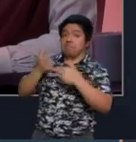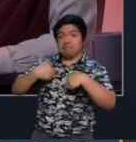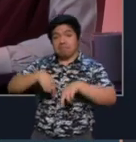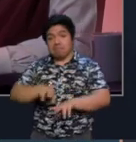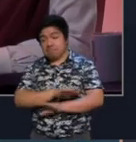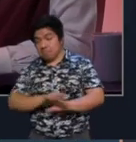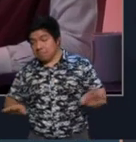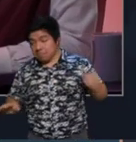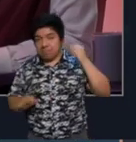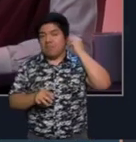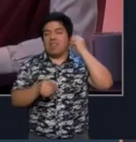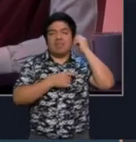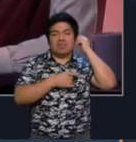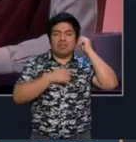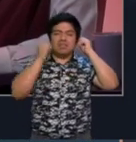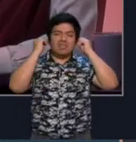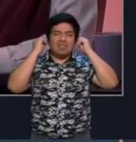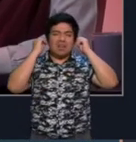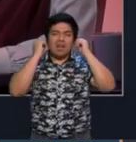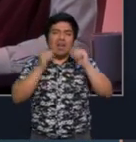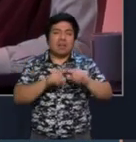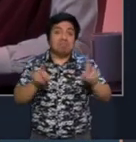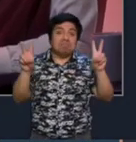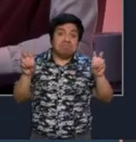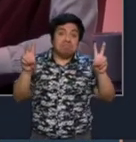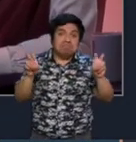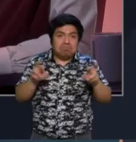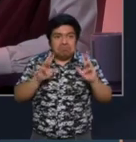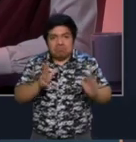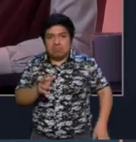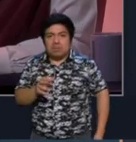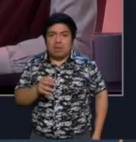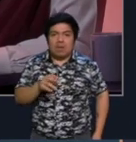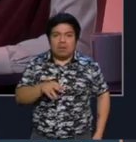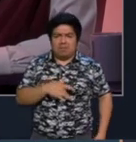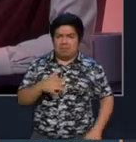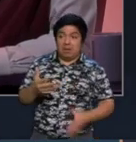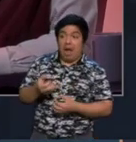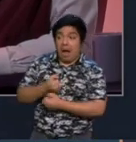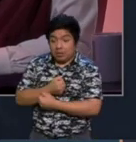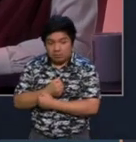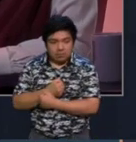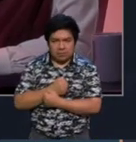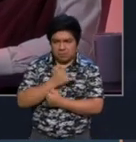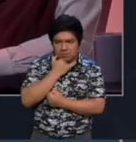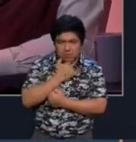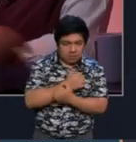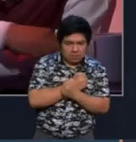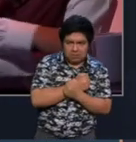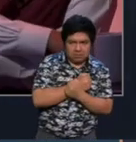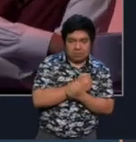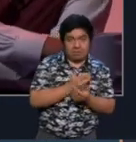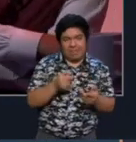representando sus propios intereses y mantener los privilegios que dicen rechazar, pero que una vez que los tienen ya no los quieren soltar. Entonces, me parece que eso